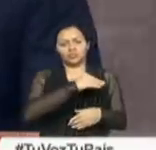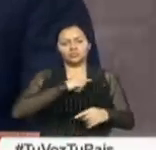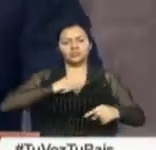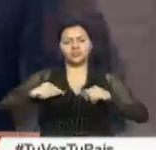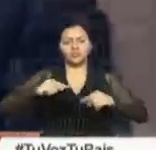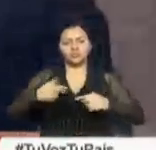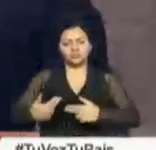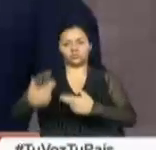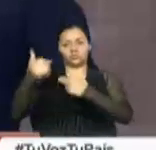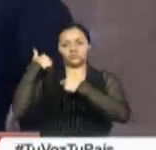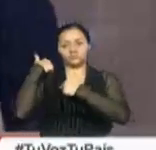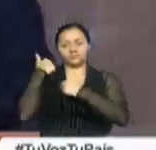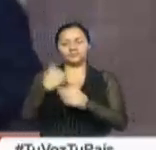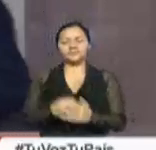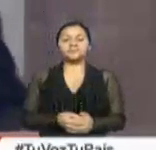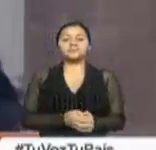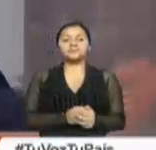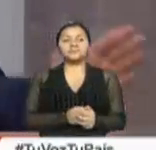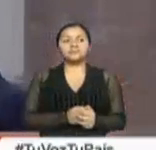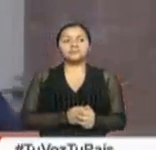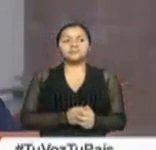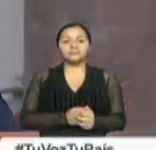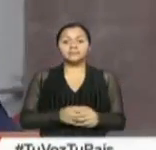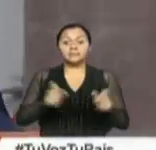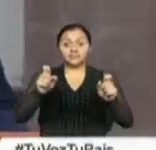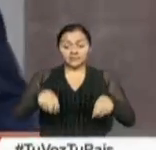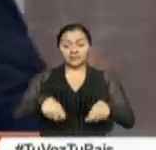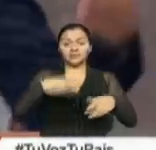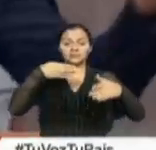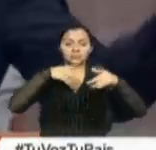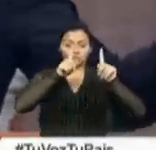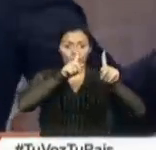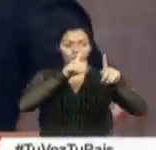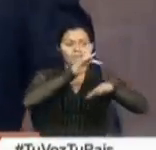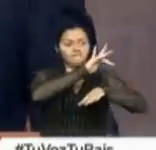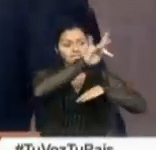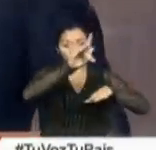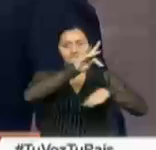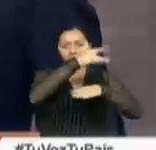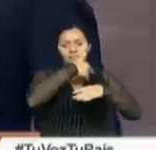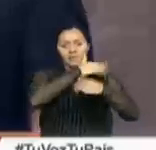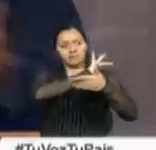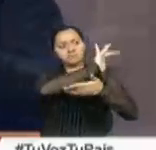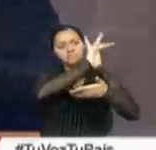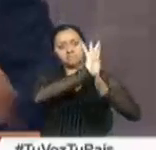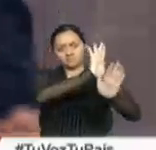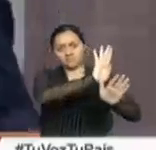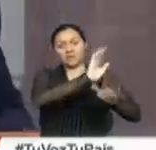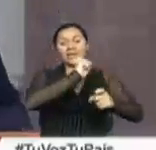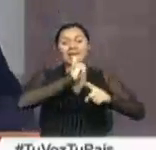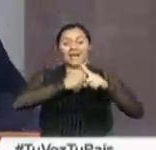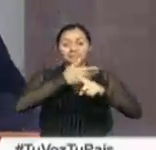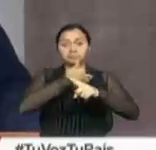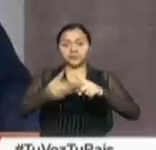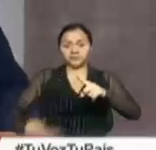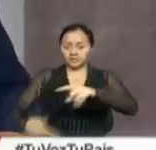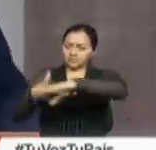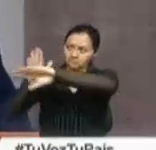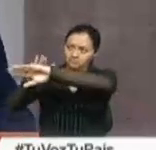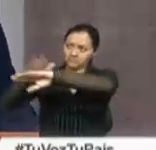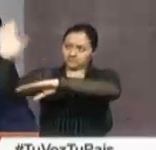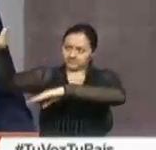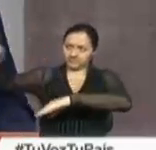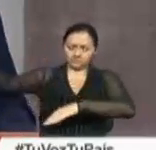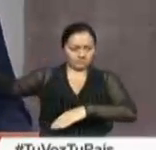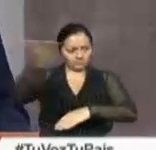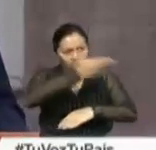gobierno central. Hay una sala reservada para que los expresidentes depositen los obsequios que recibieron ellos y sus